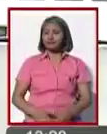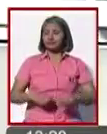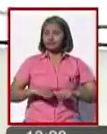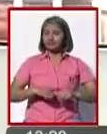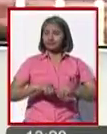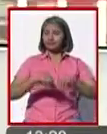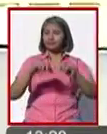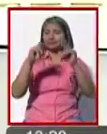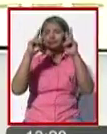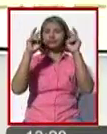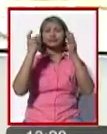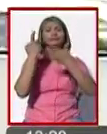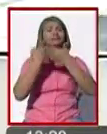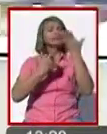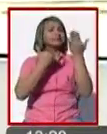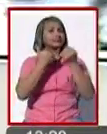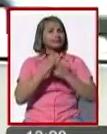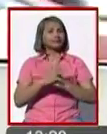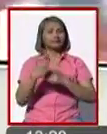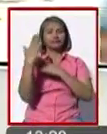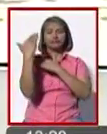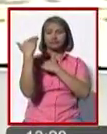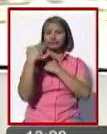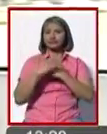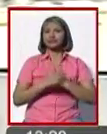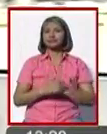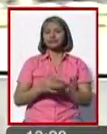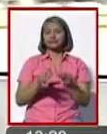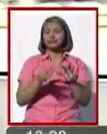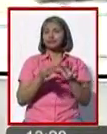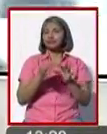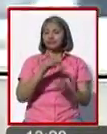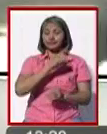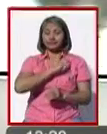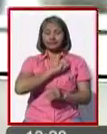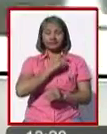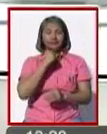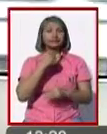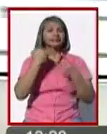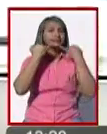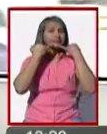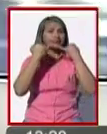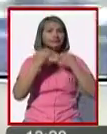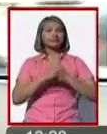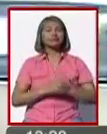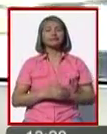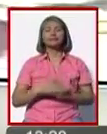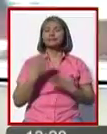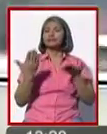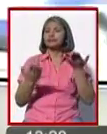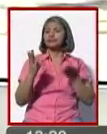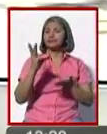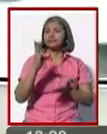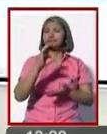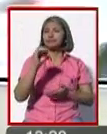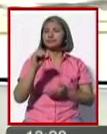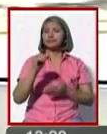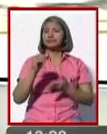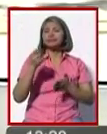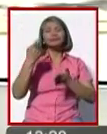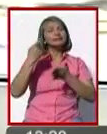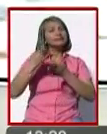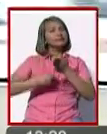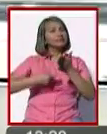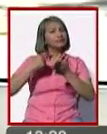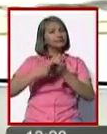dando seguimiento a este tema, ¿qué es lo que sucede en Santa Cruz? La unidad de tránsito ha informado de que cerca de 600 boletas